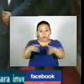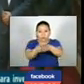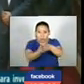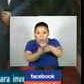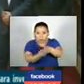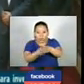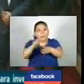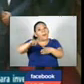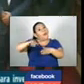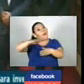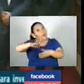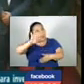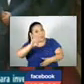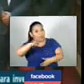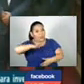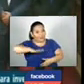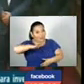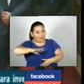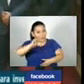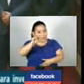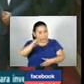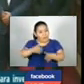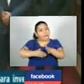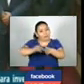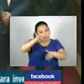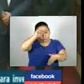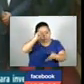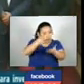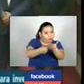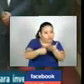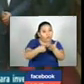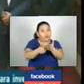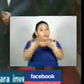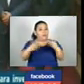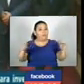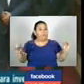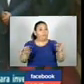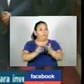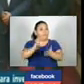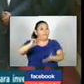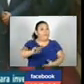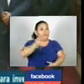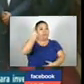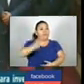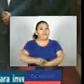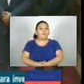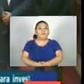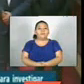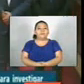las 4 de la tarde de este miércoles, es decir, mañana, cuando sesionen por primera vez.